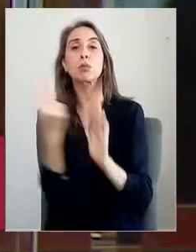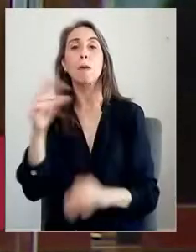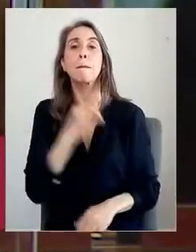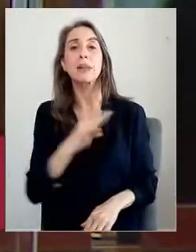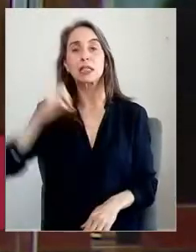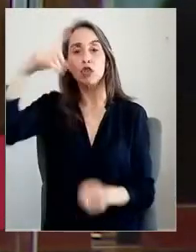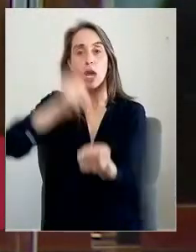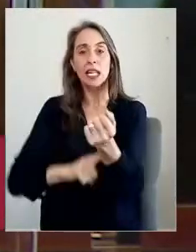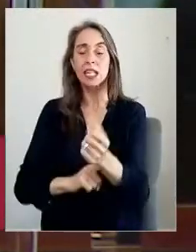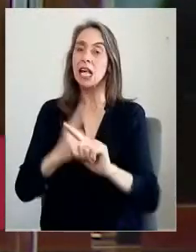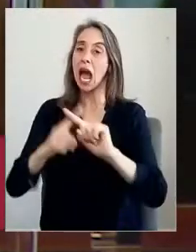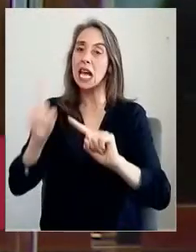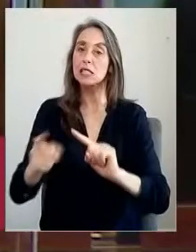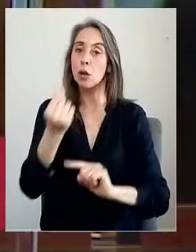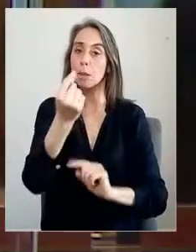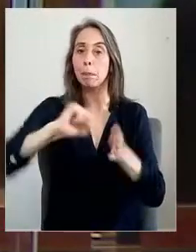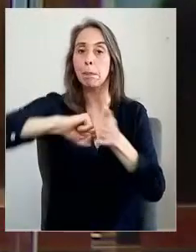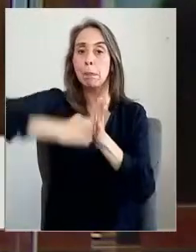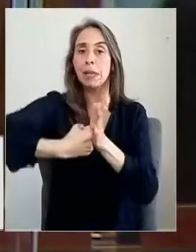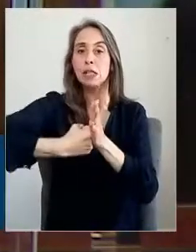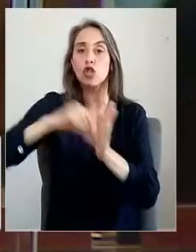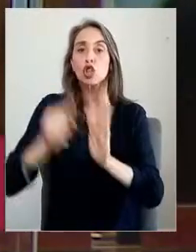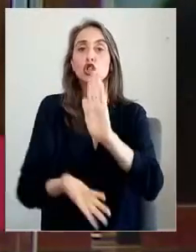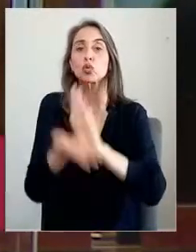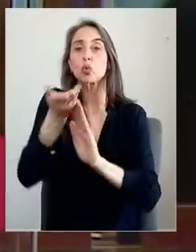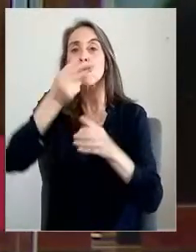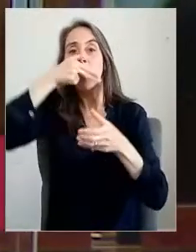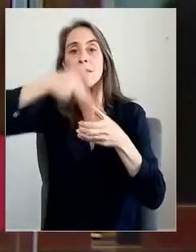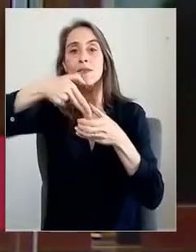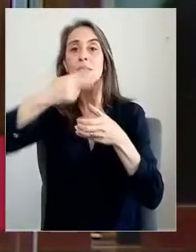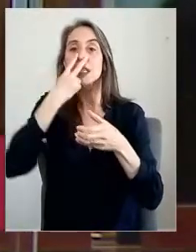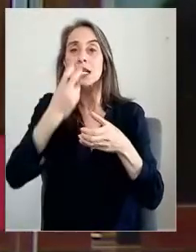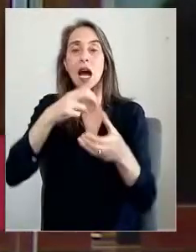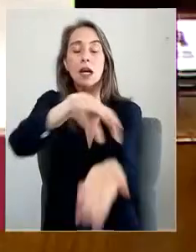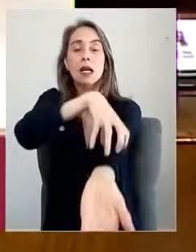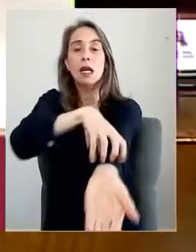congele también el precio de los combustibles en la región de los lagos. He dicho, presidente, muchas gracias.